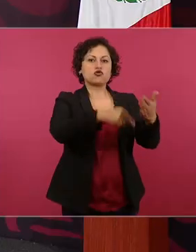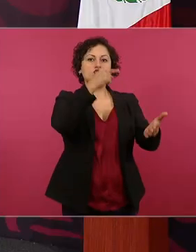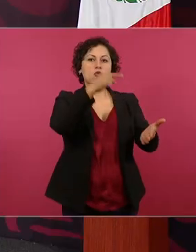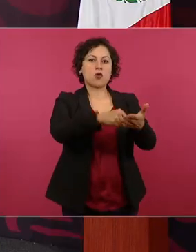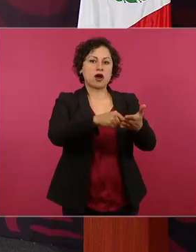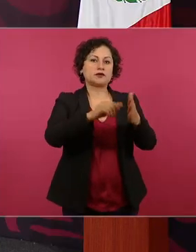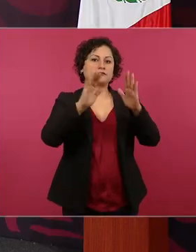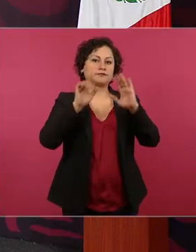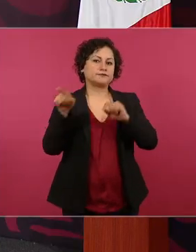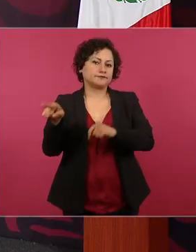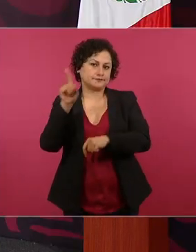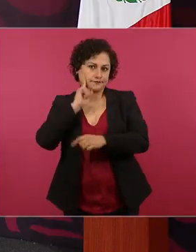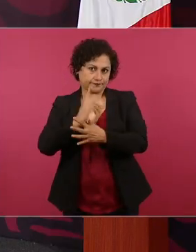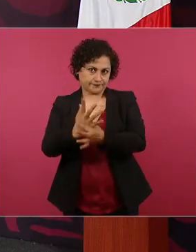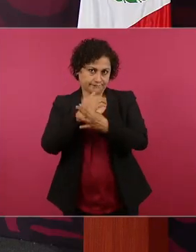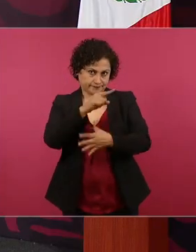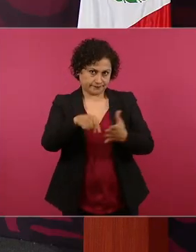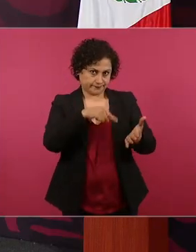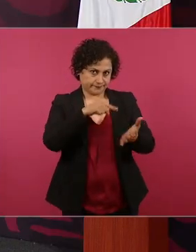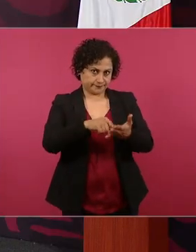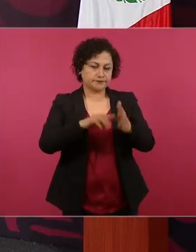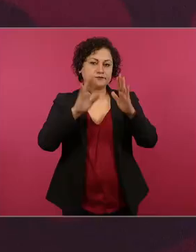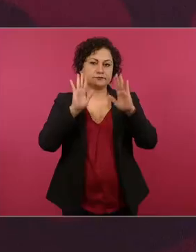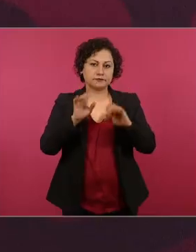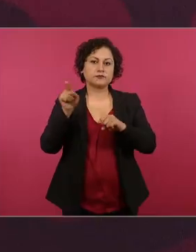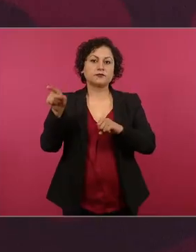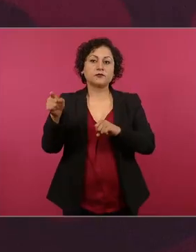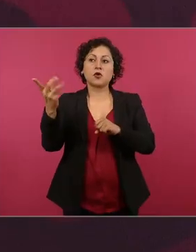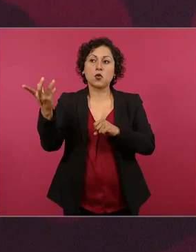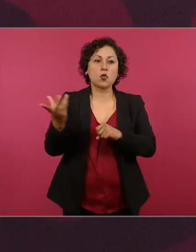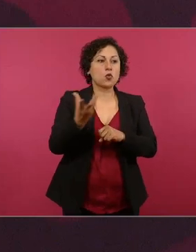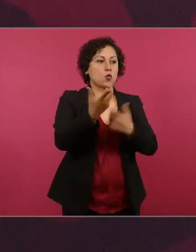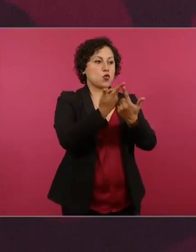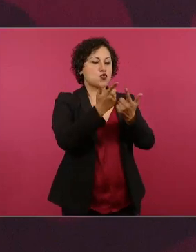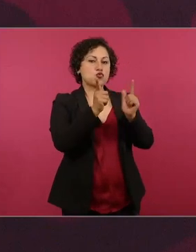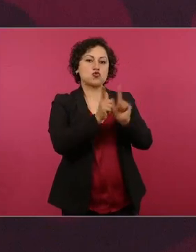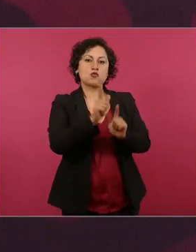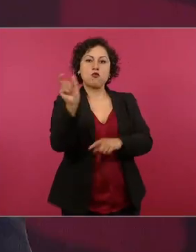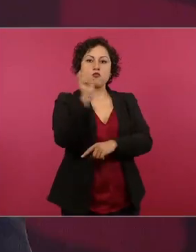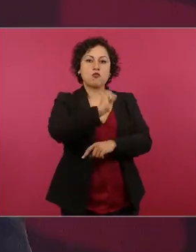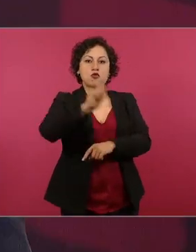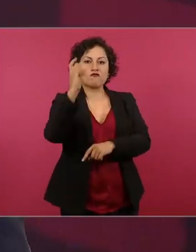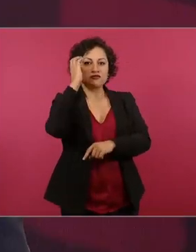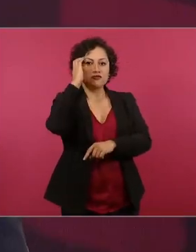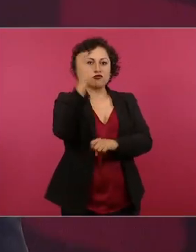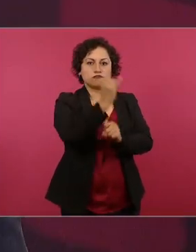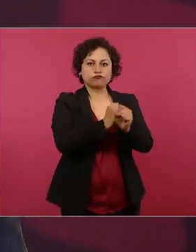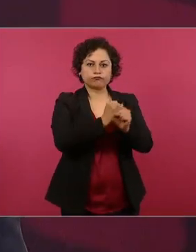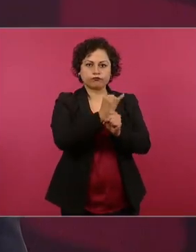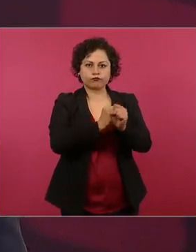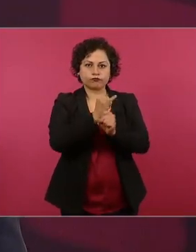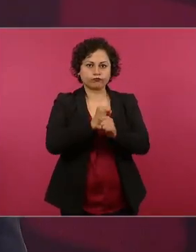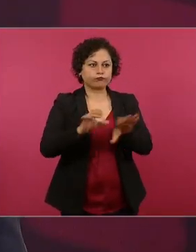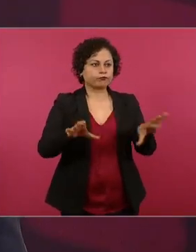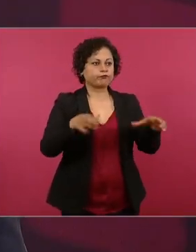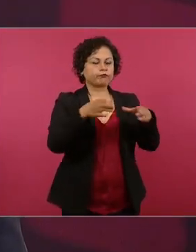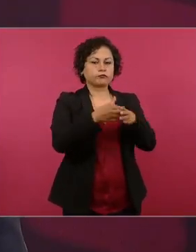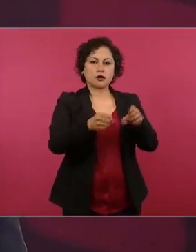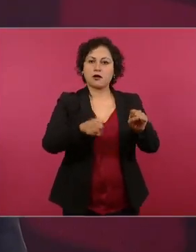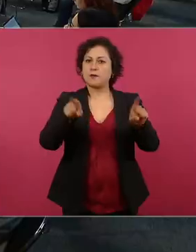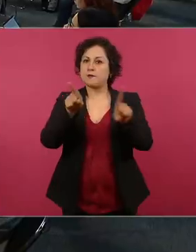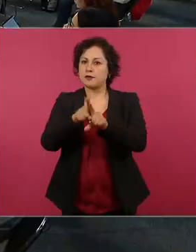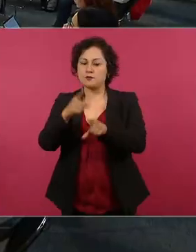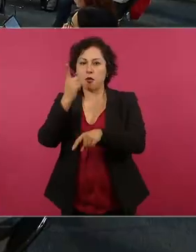hechos. Y ahí estaba un grupo muy amplio de peritos y también personal de Seguridad Ciudadana.